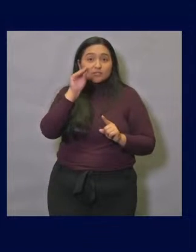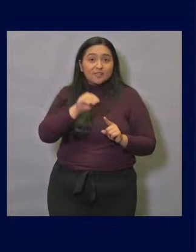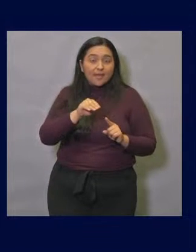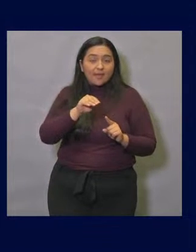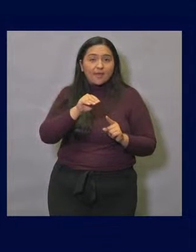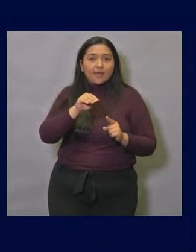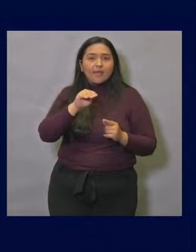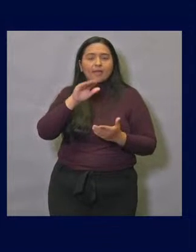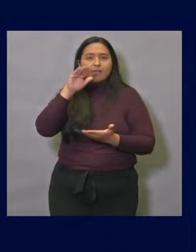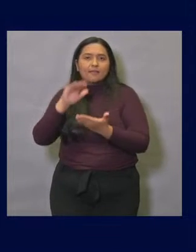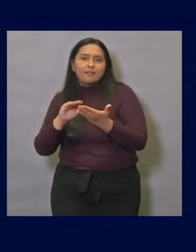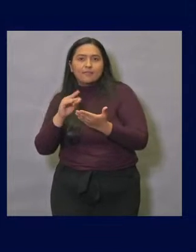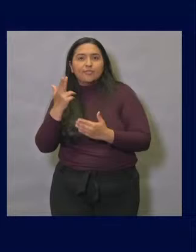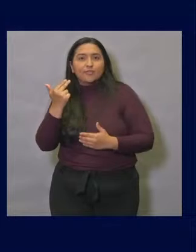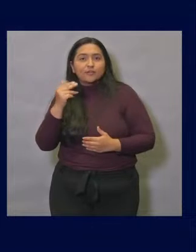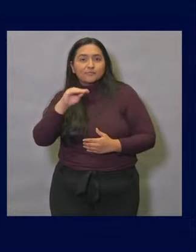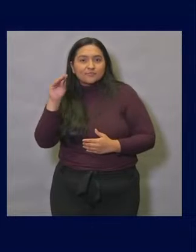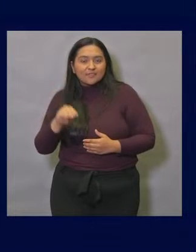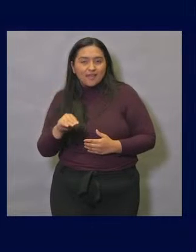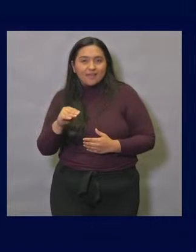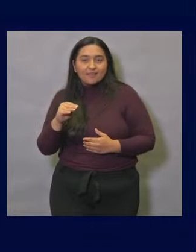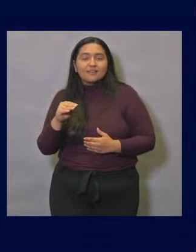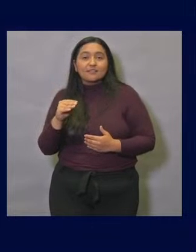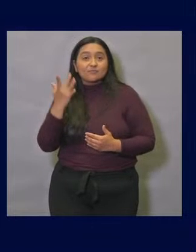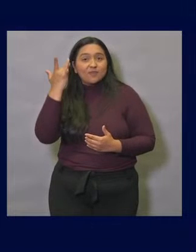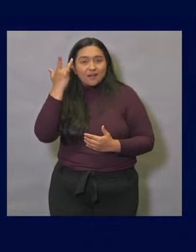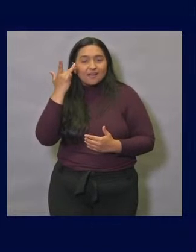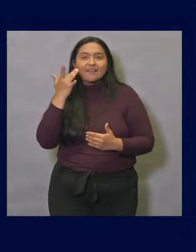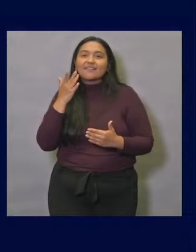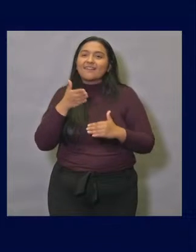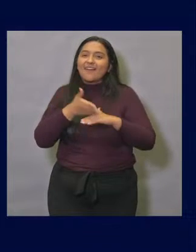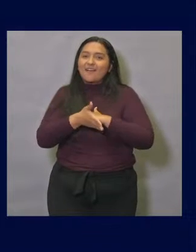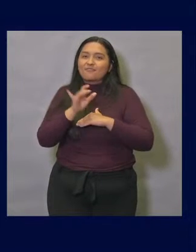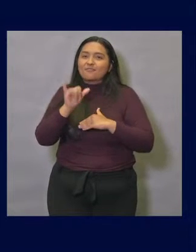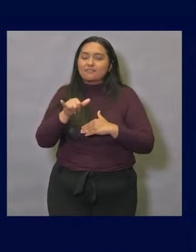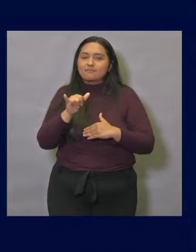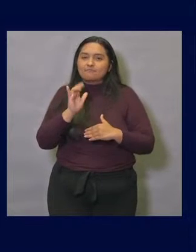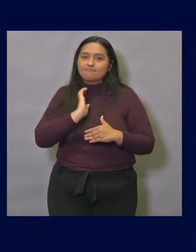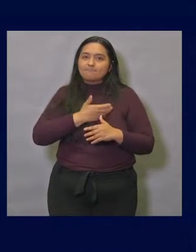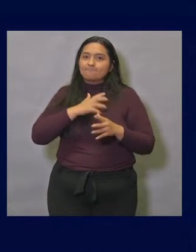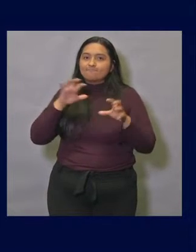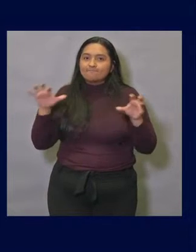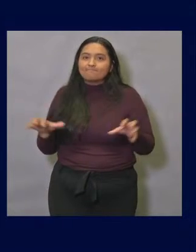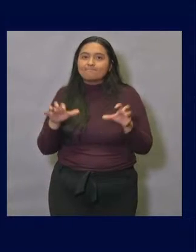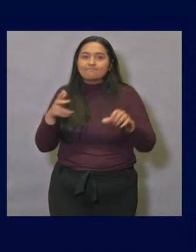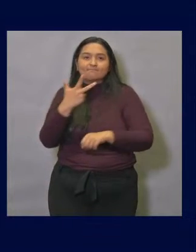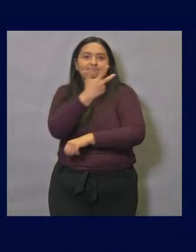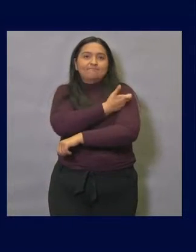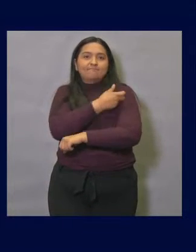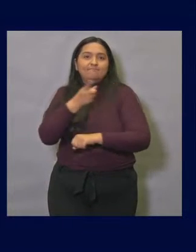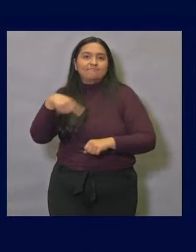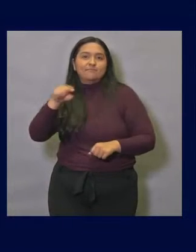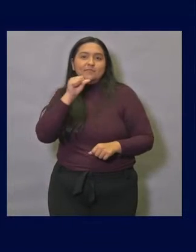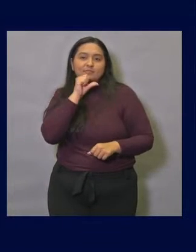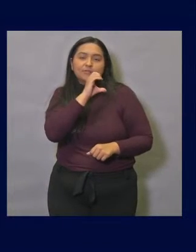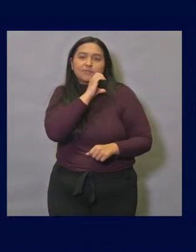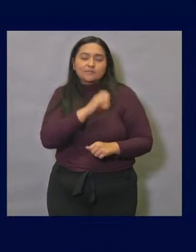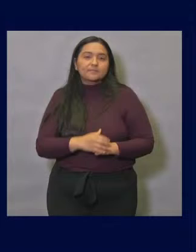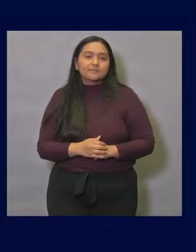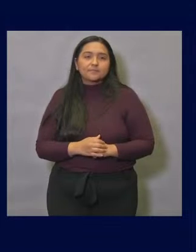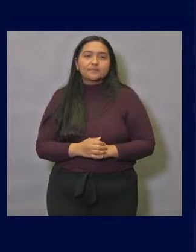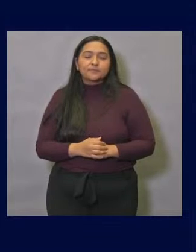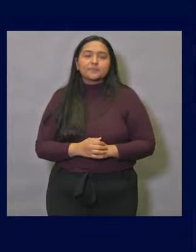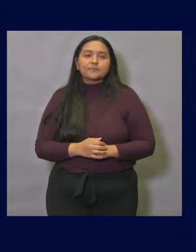del 13% justo después de que llegara nuestro esfuerzo de vacunación para personas mayores.